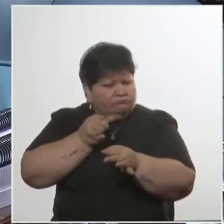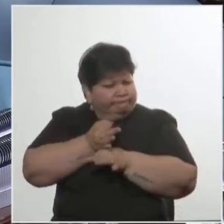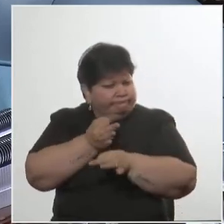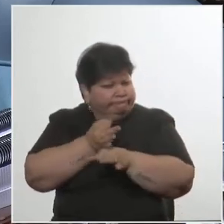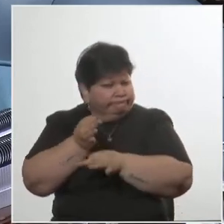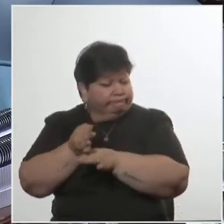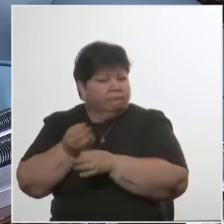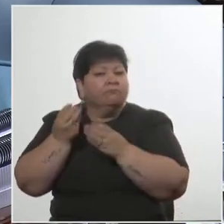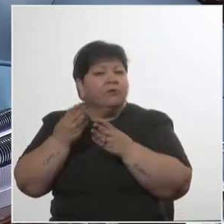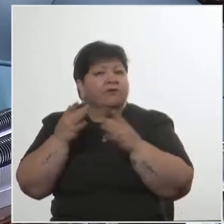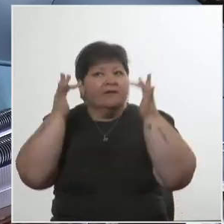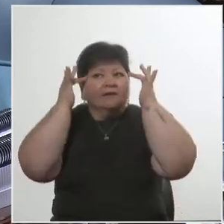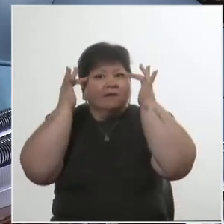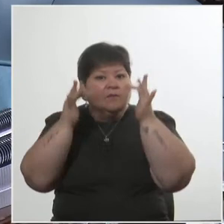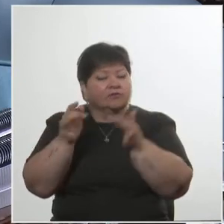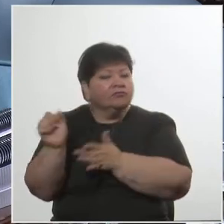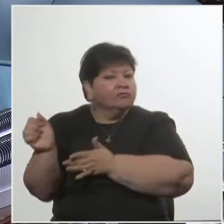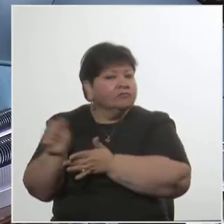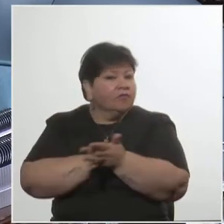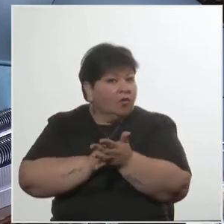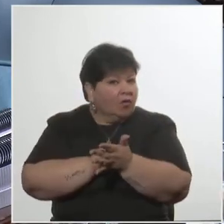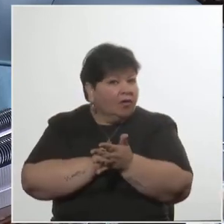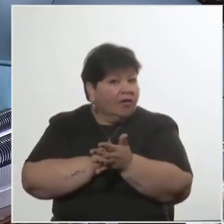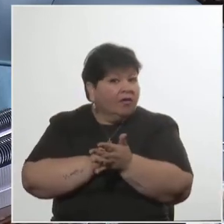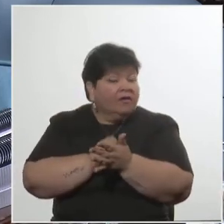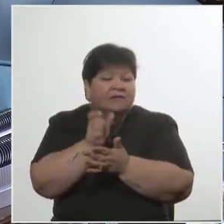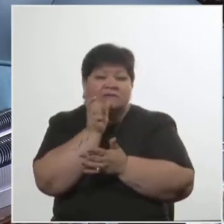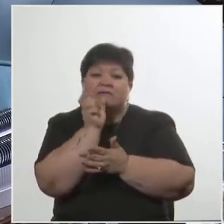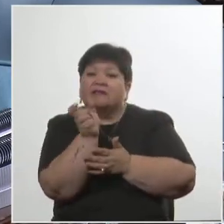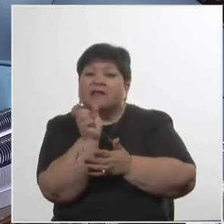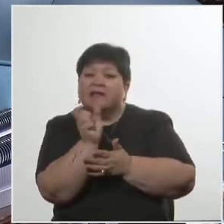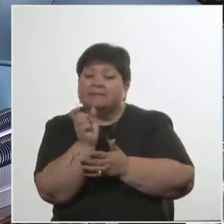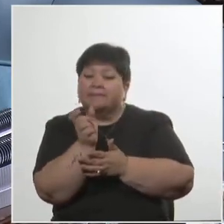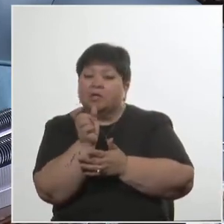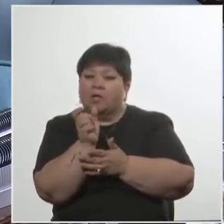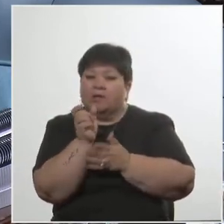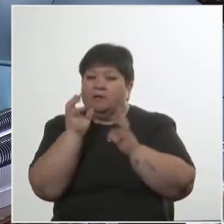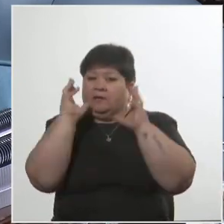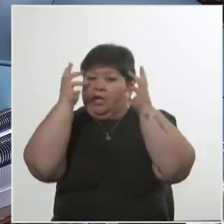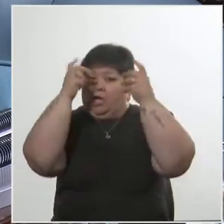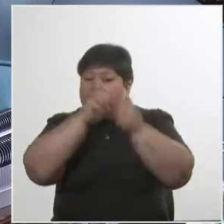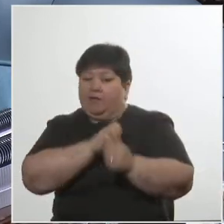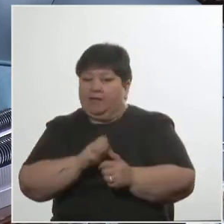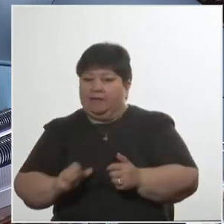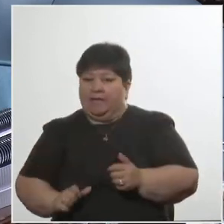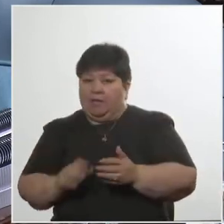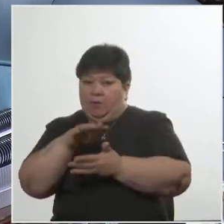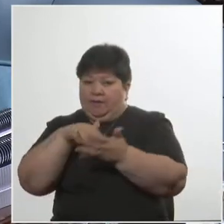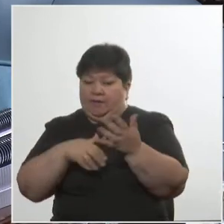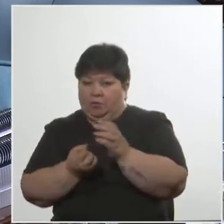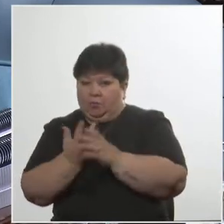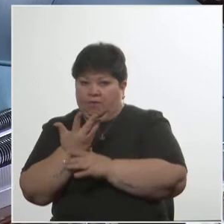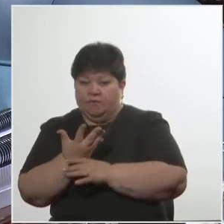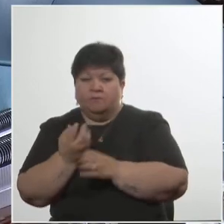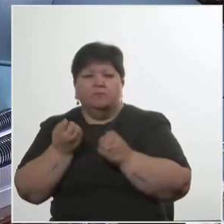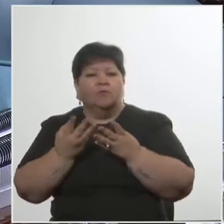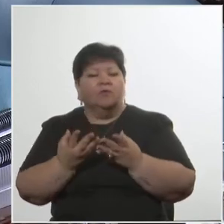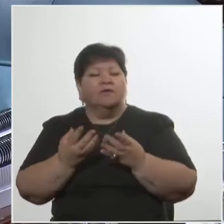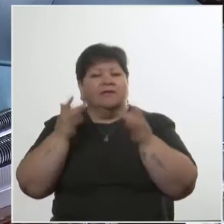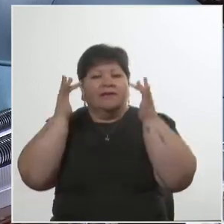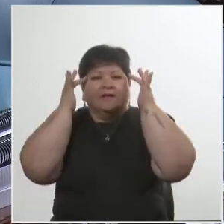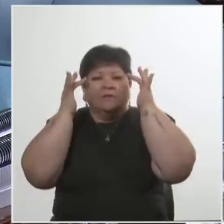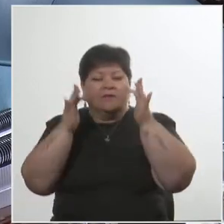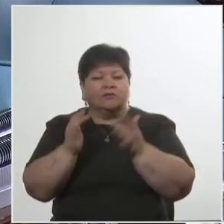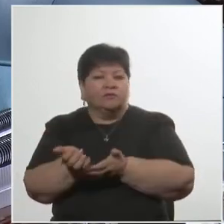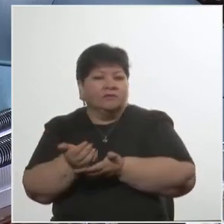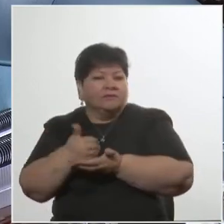educación se Borra ese ese término de terrorismo de estado en los nuevos textos porque en la educación se